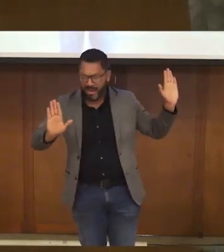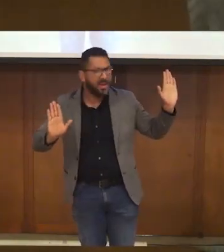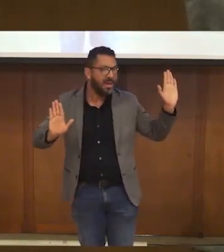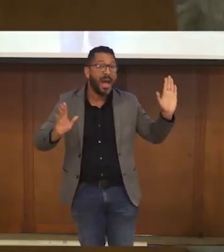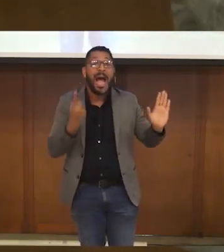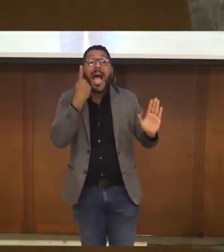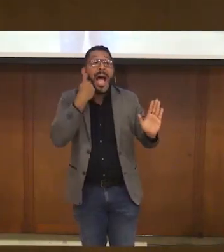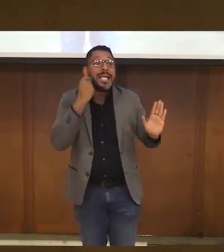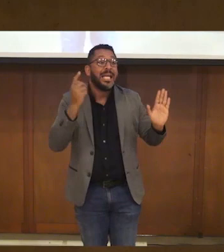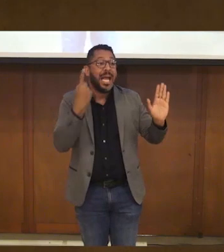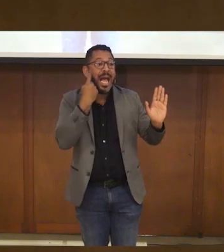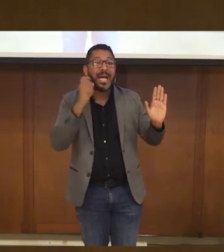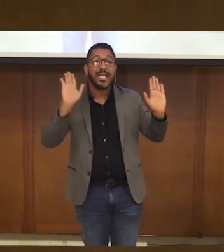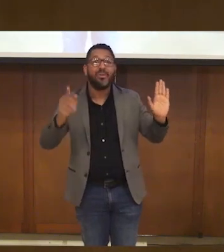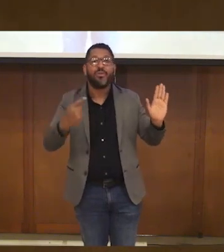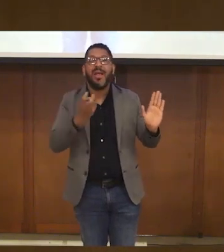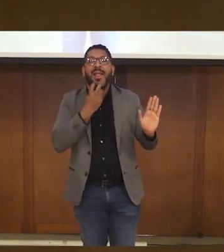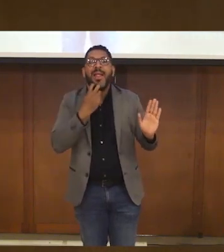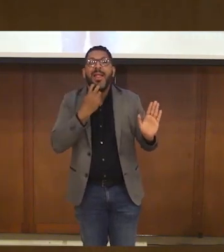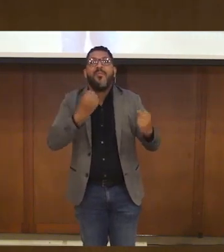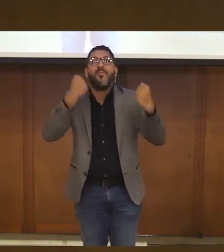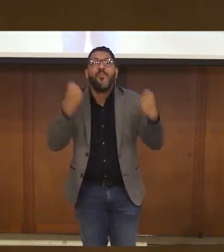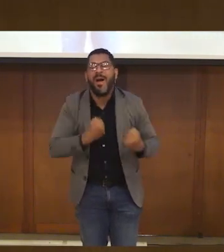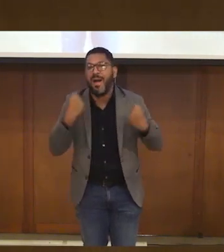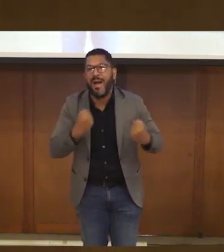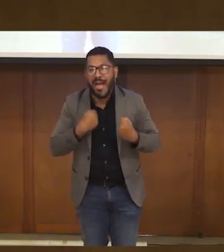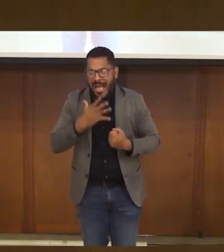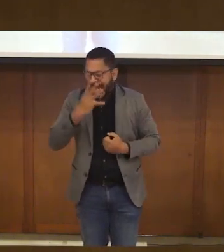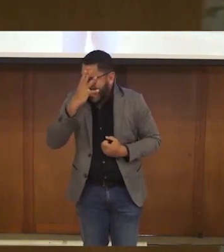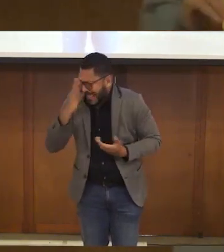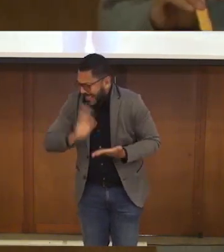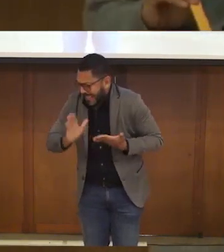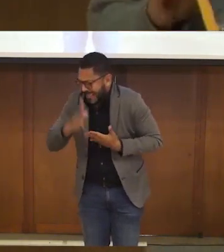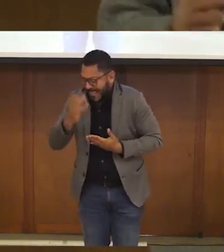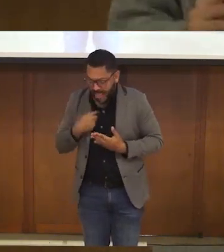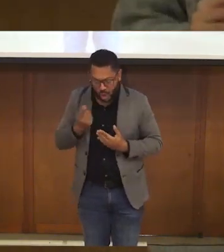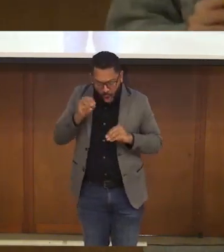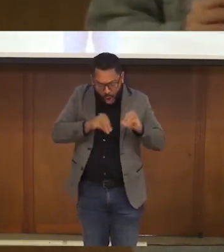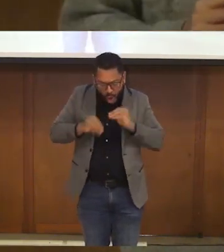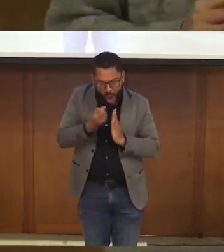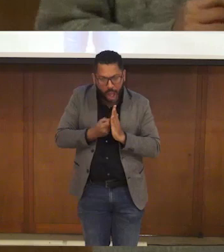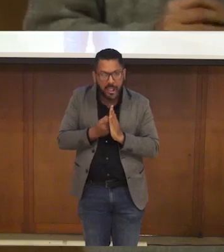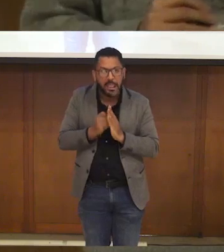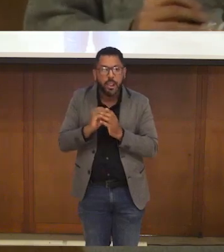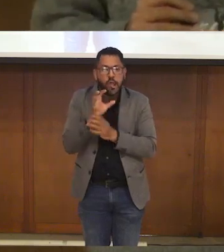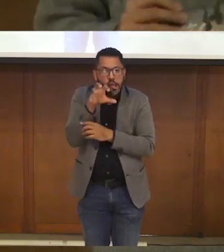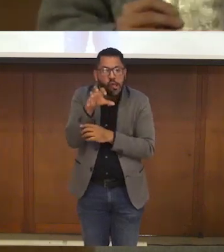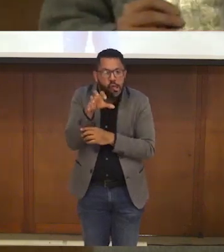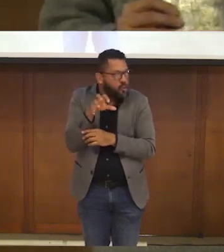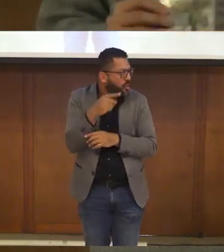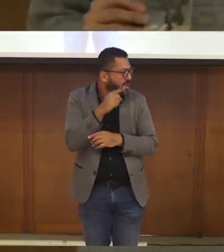Y ayer Daniel se reía mucho, me decía, no, yo tengo mucha vergüenza contigo porque yo hice